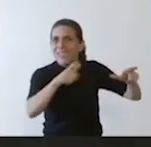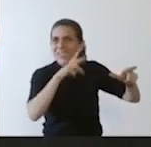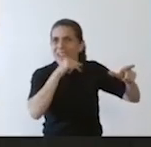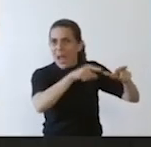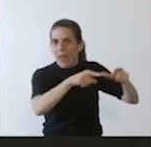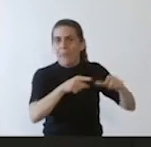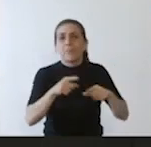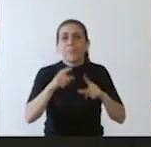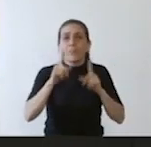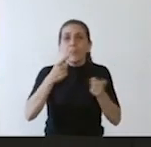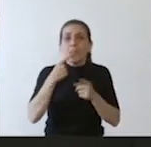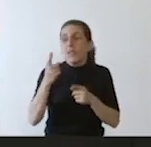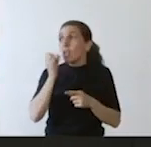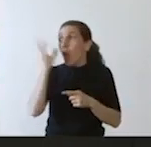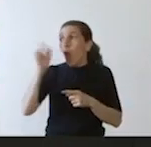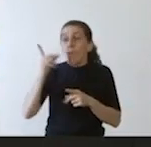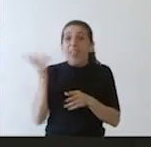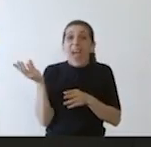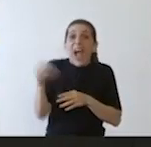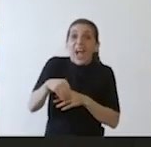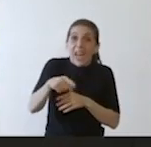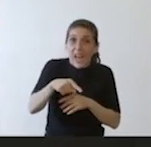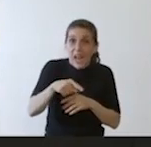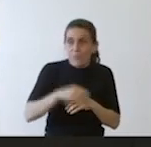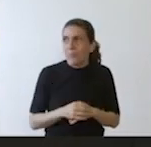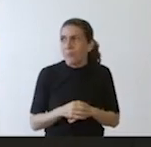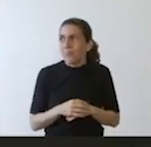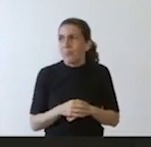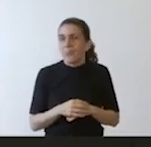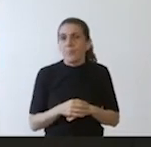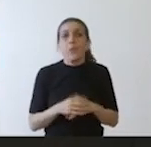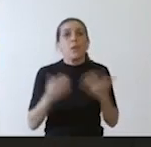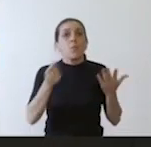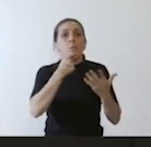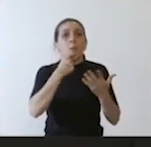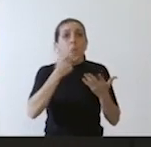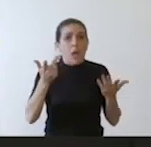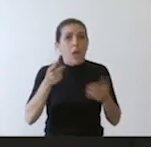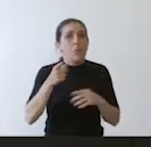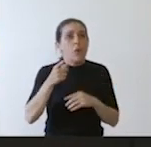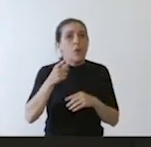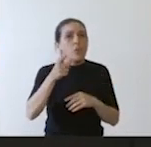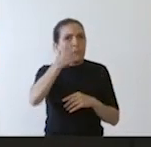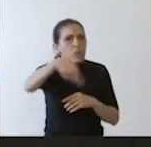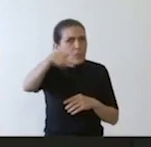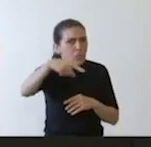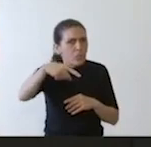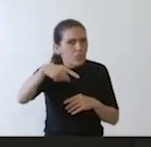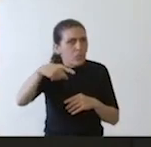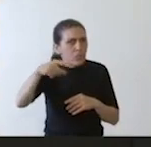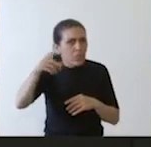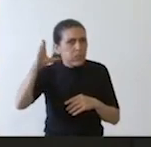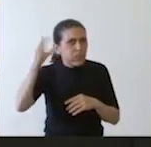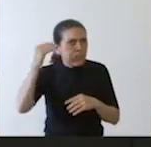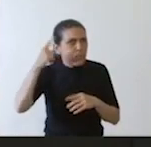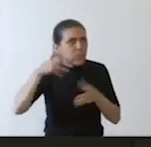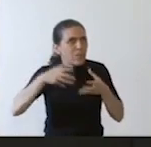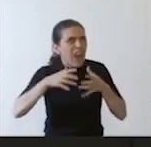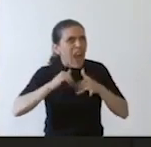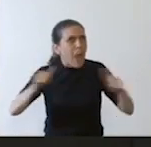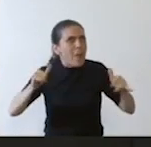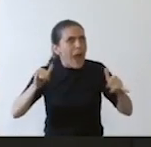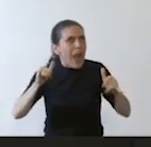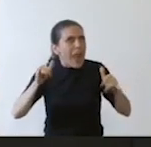lo que acaba de decir la doctora Roses, que si ustedes habrán escuchado mucho sobre las campañas con respecto al